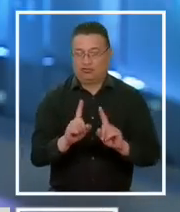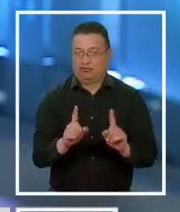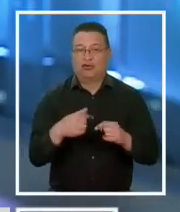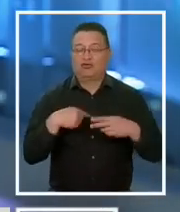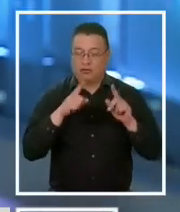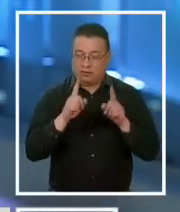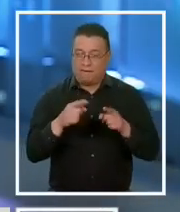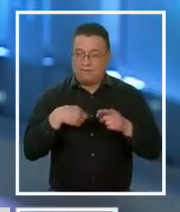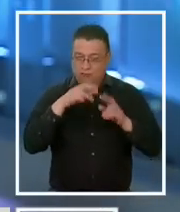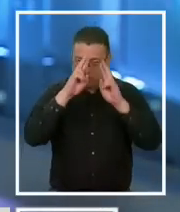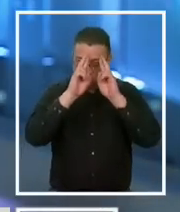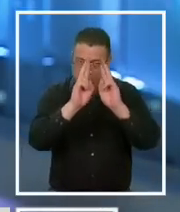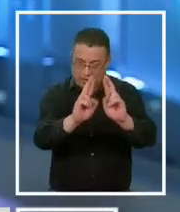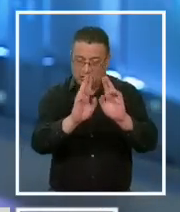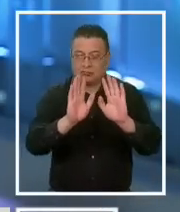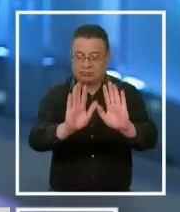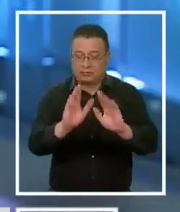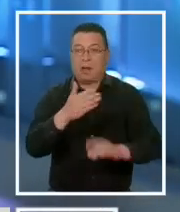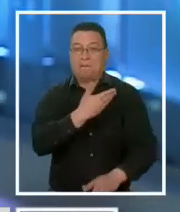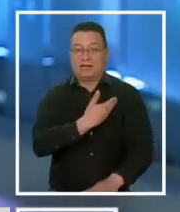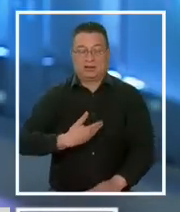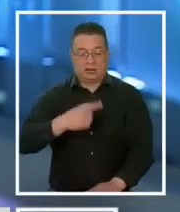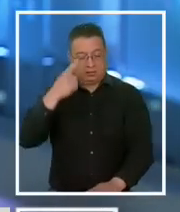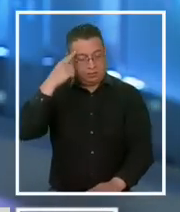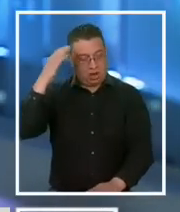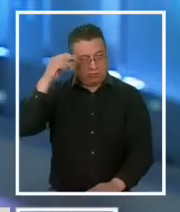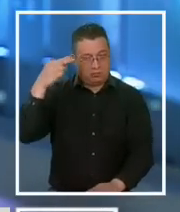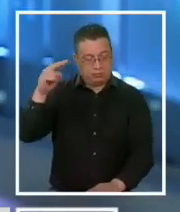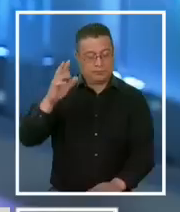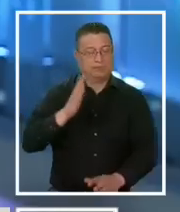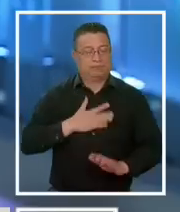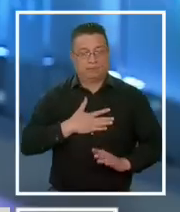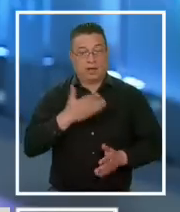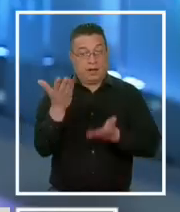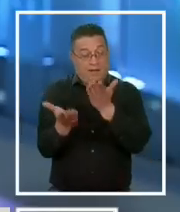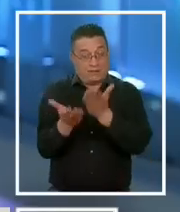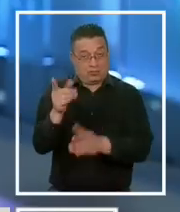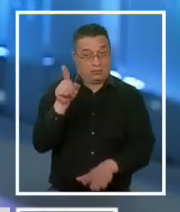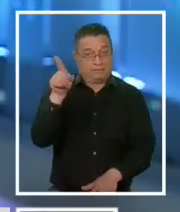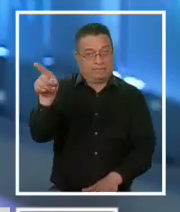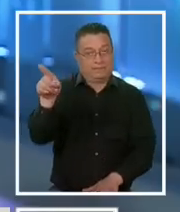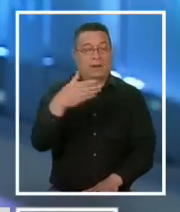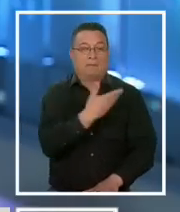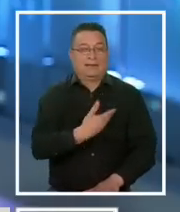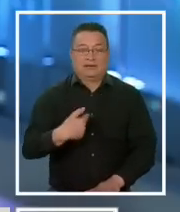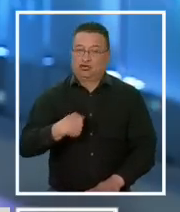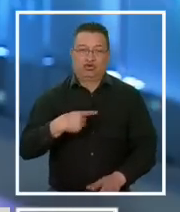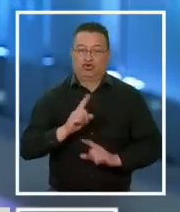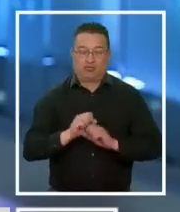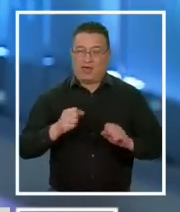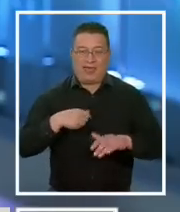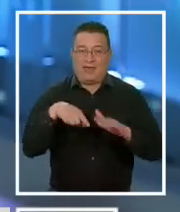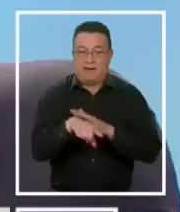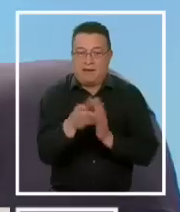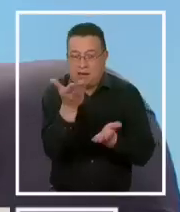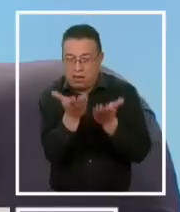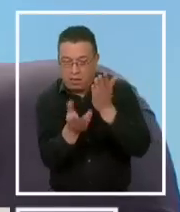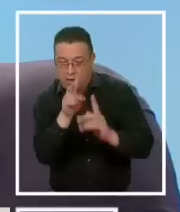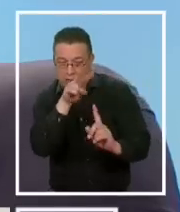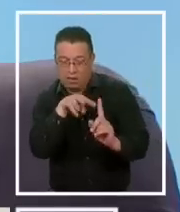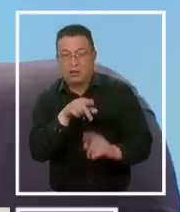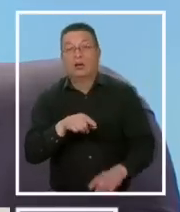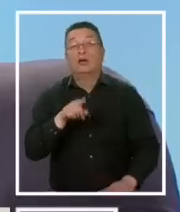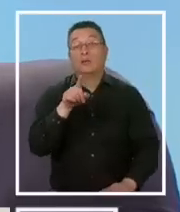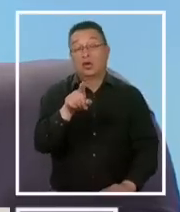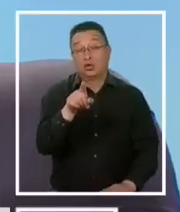en ese aspecto de lo que el presidente puede estimar por lo tanto es una evaluación que le corresponde al presidente y no a mí ya y en ese sentido